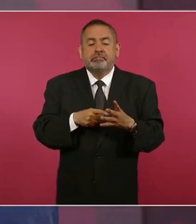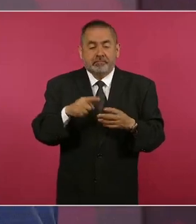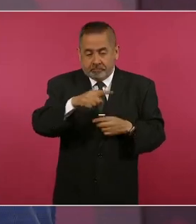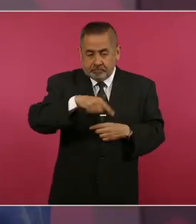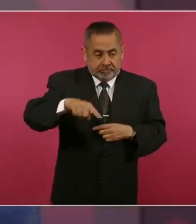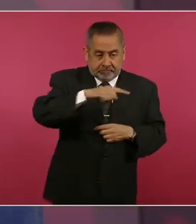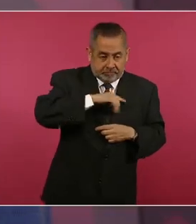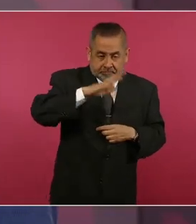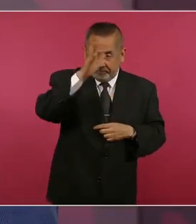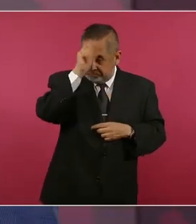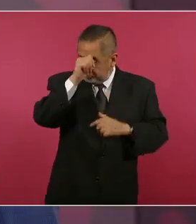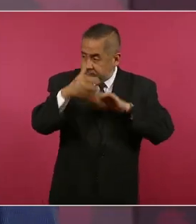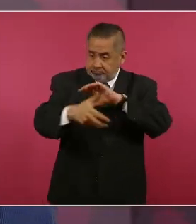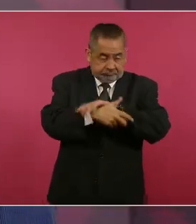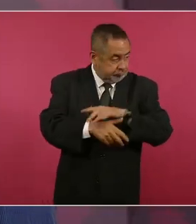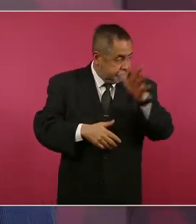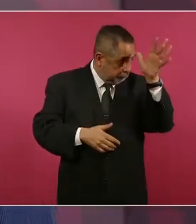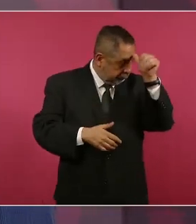acuerdan, pactan,